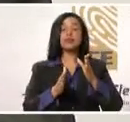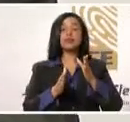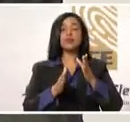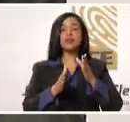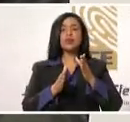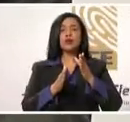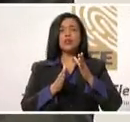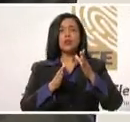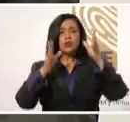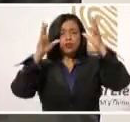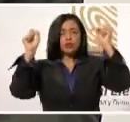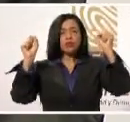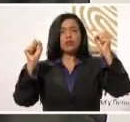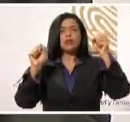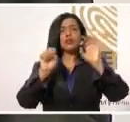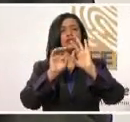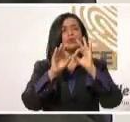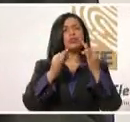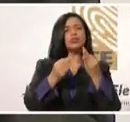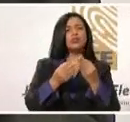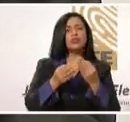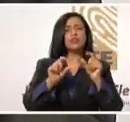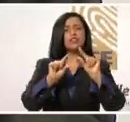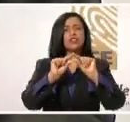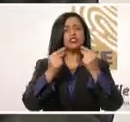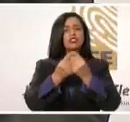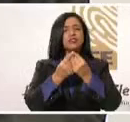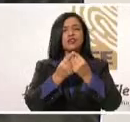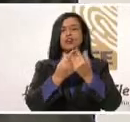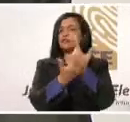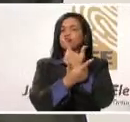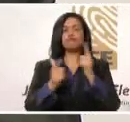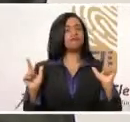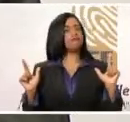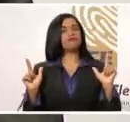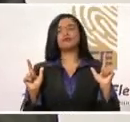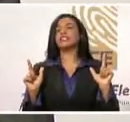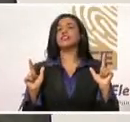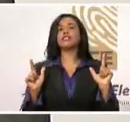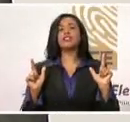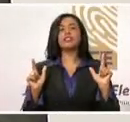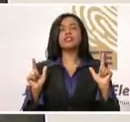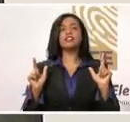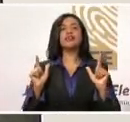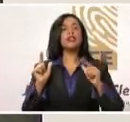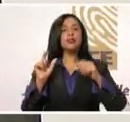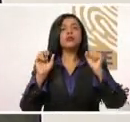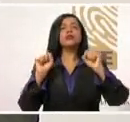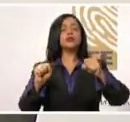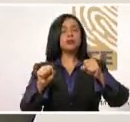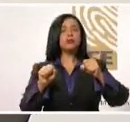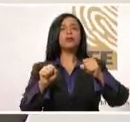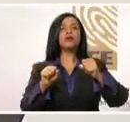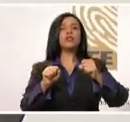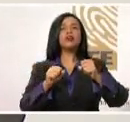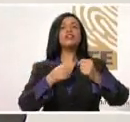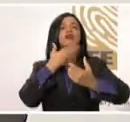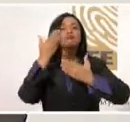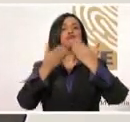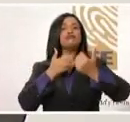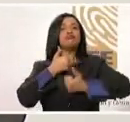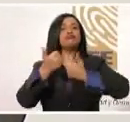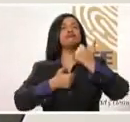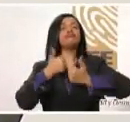democrático de derecho, un régimen de libertades, libre expresión y difusión del